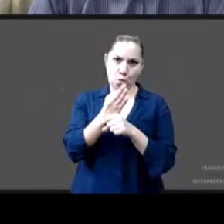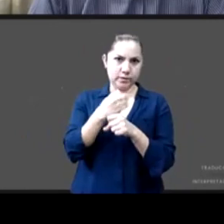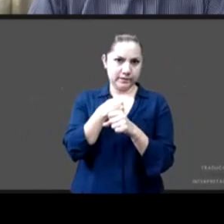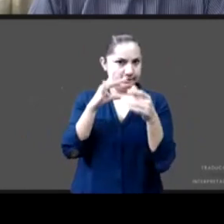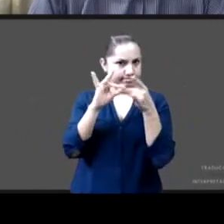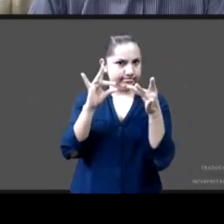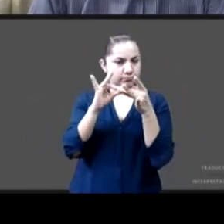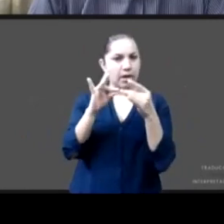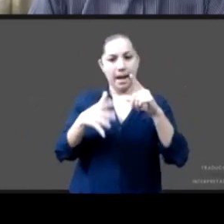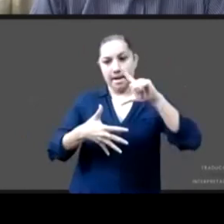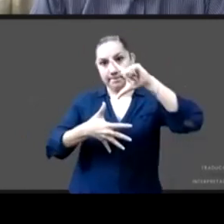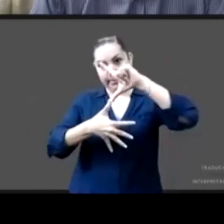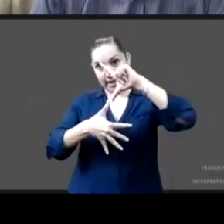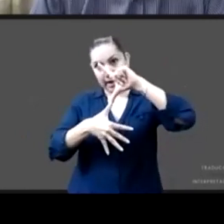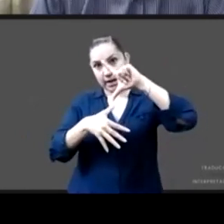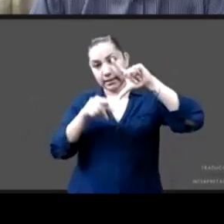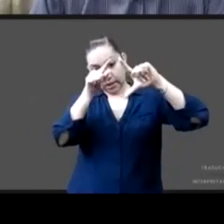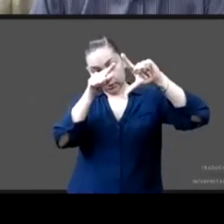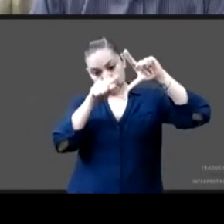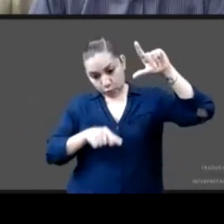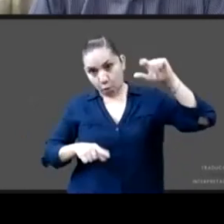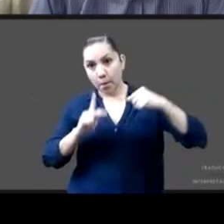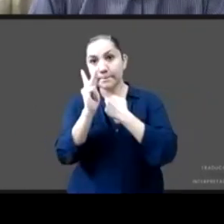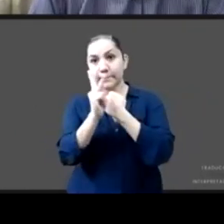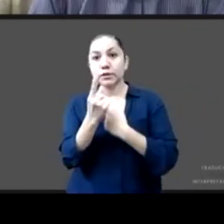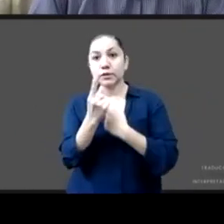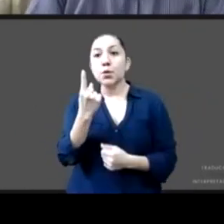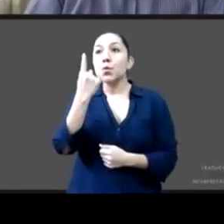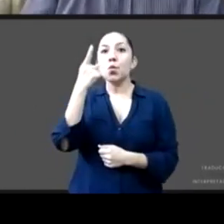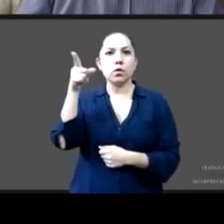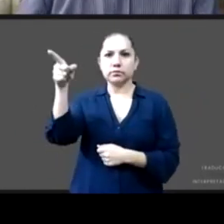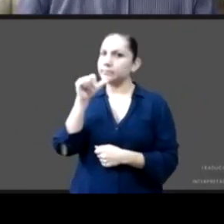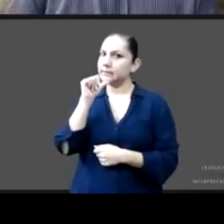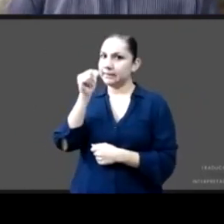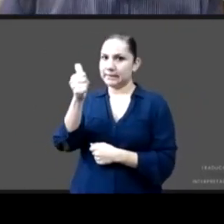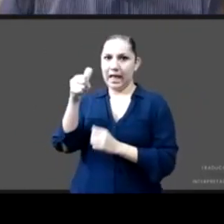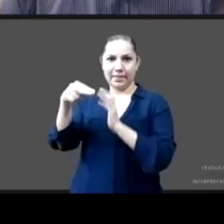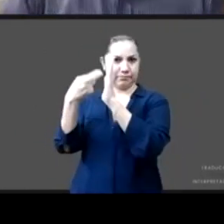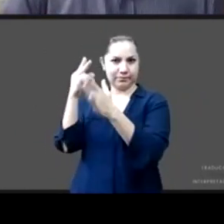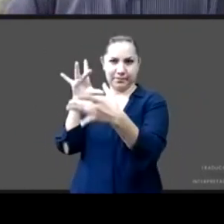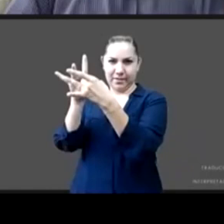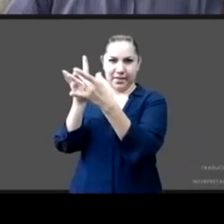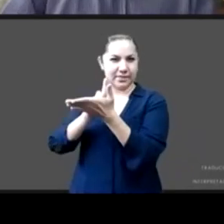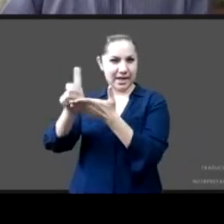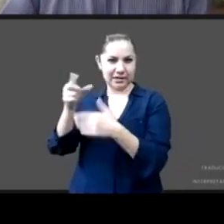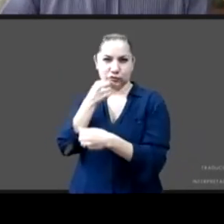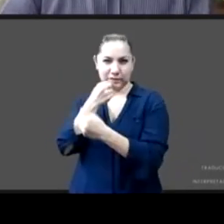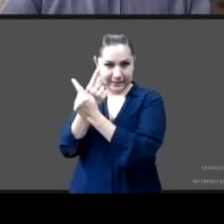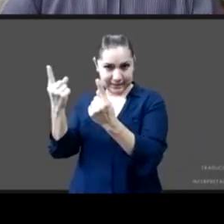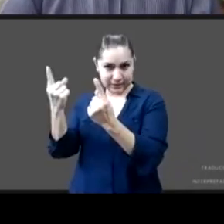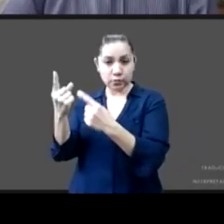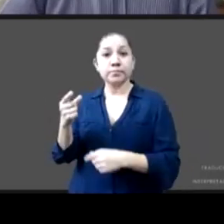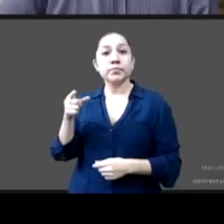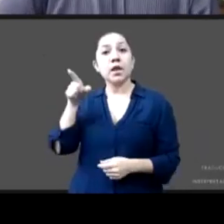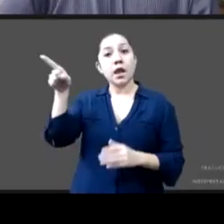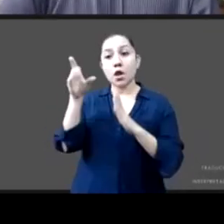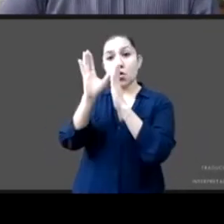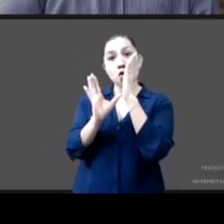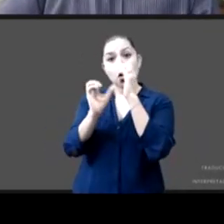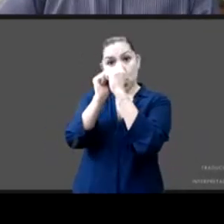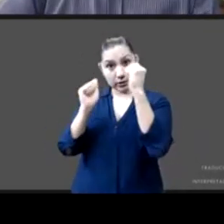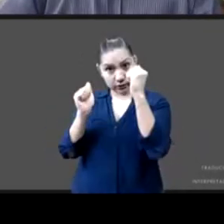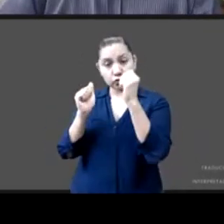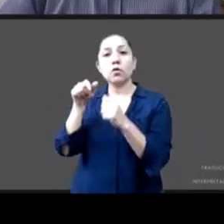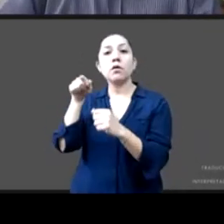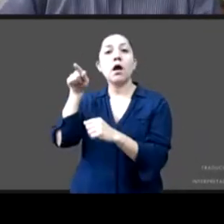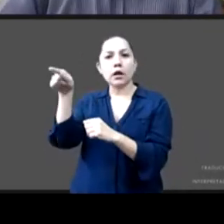Latina, que no ha ratificado la Convención sobre los Derechos del Niño y a través de su constitución permite ciertas libertades de